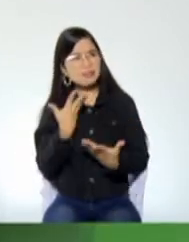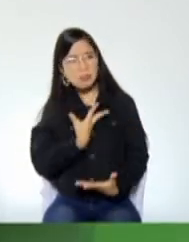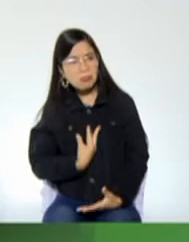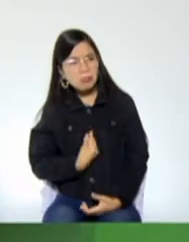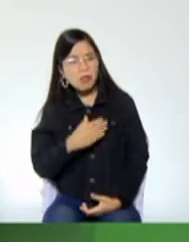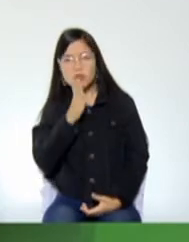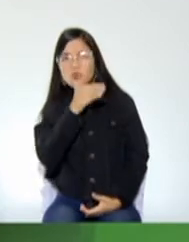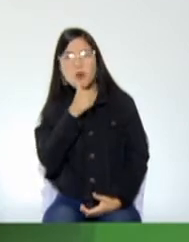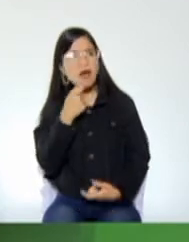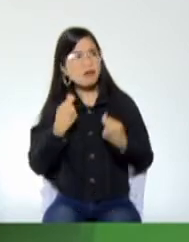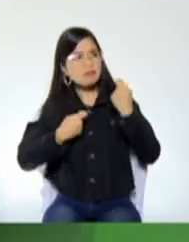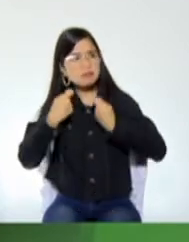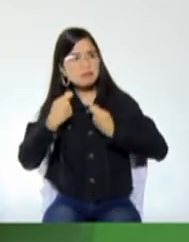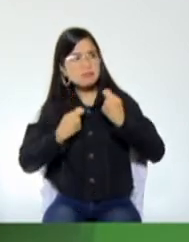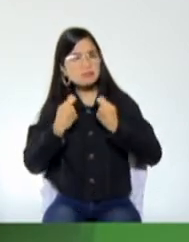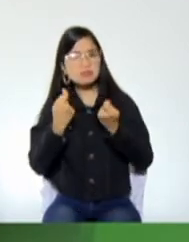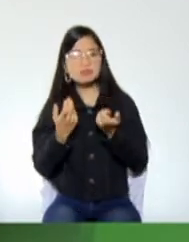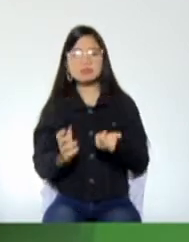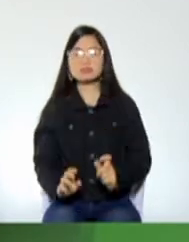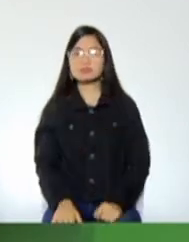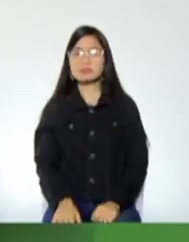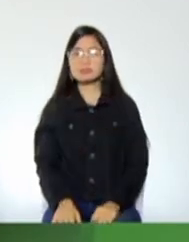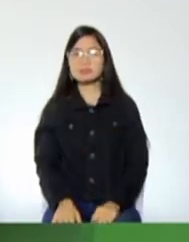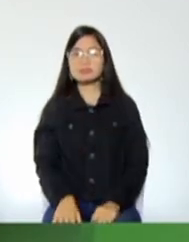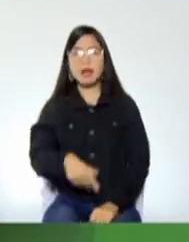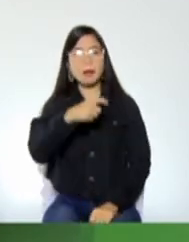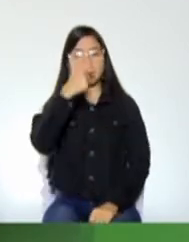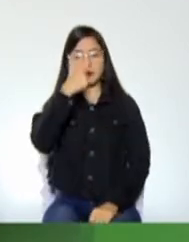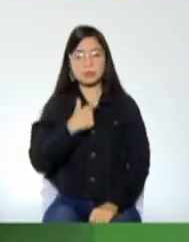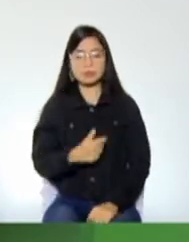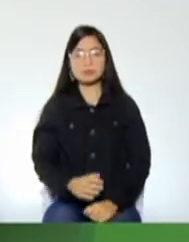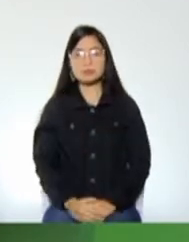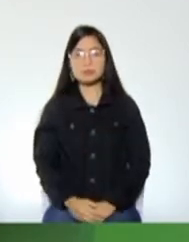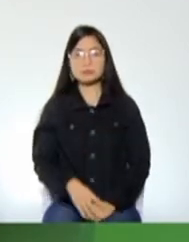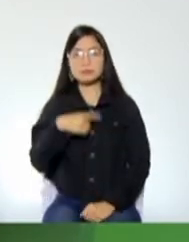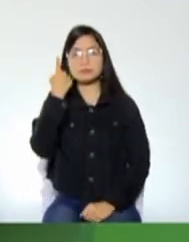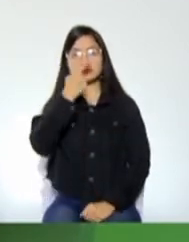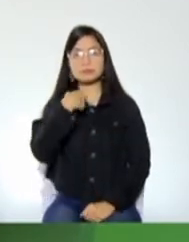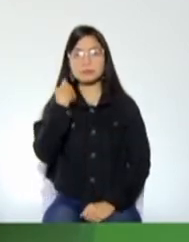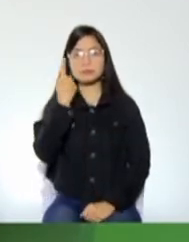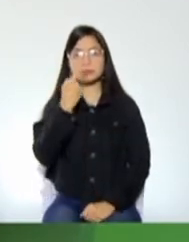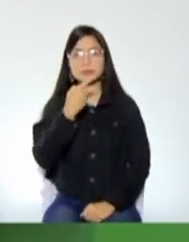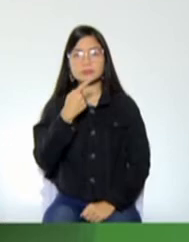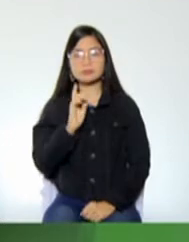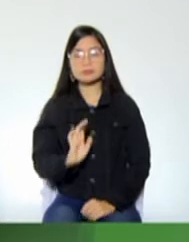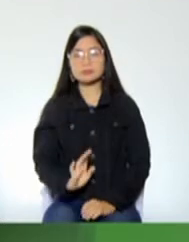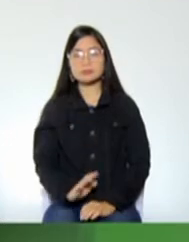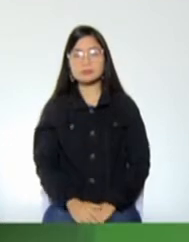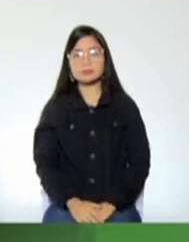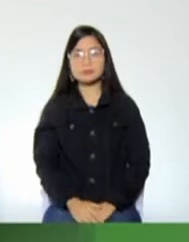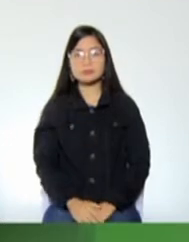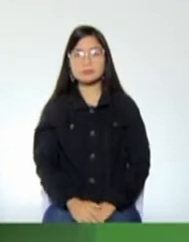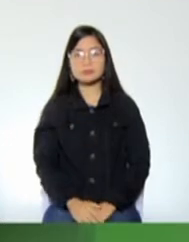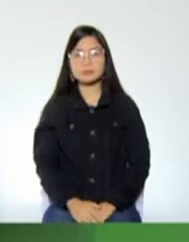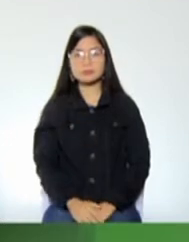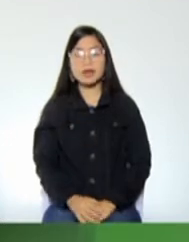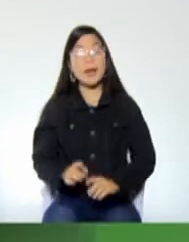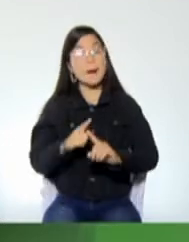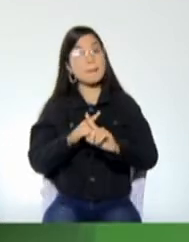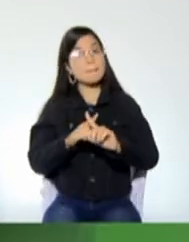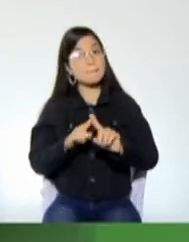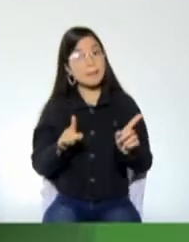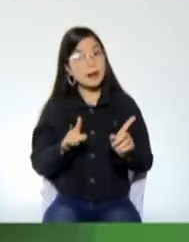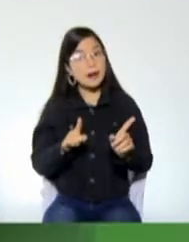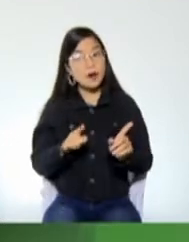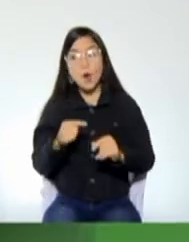así, como no se inmutan ante ellos. Pero hay otras que más bien lo expresan